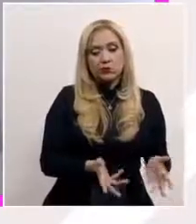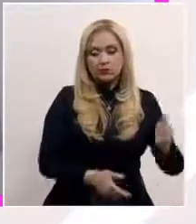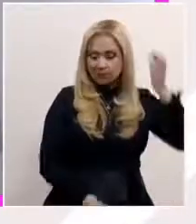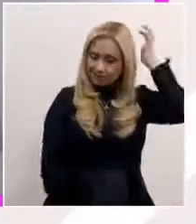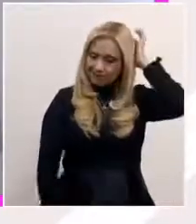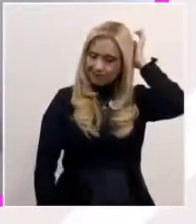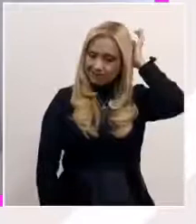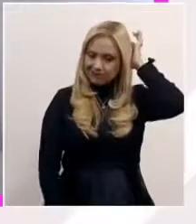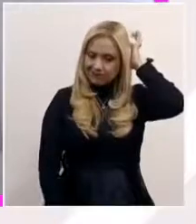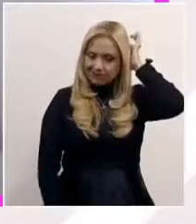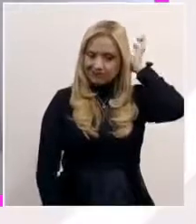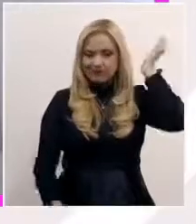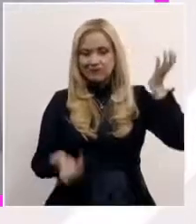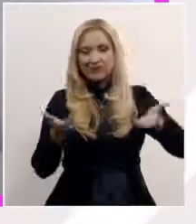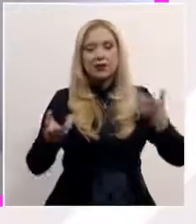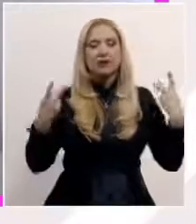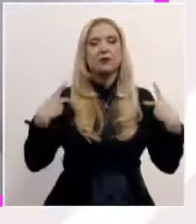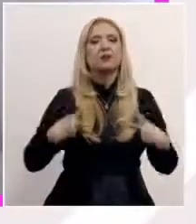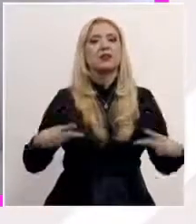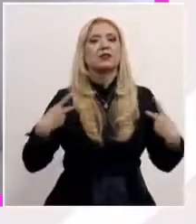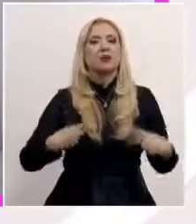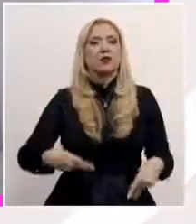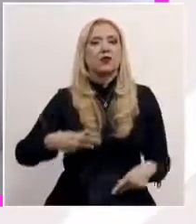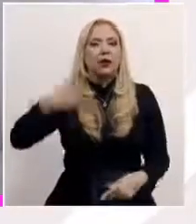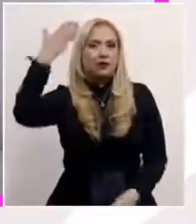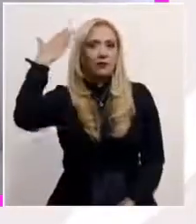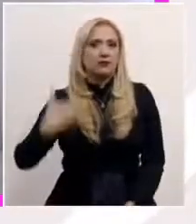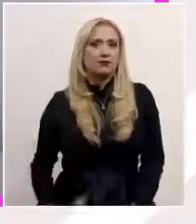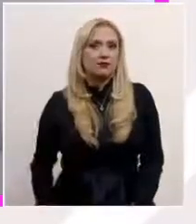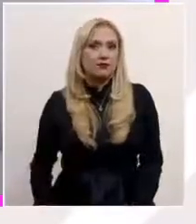como persona que en algún momento incluso, o sea,